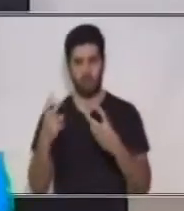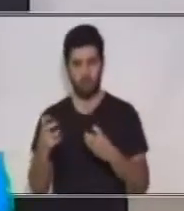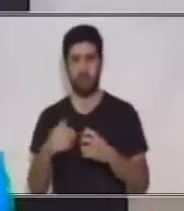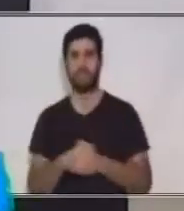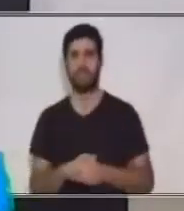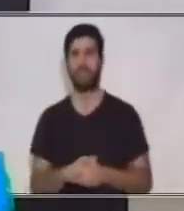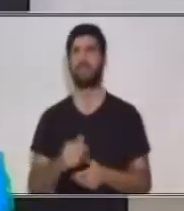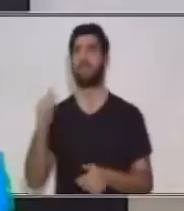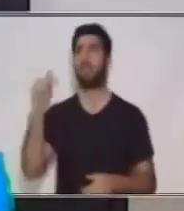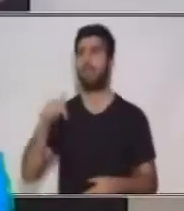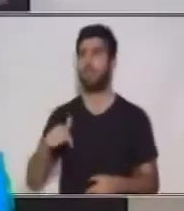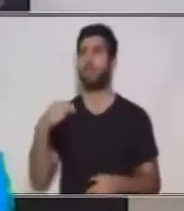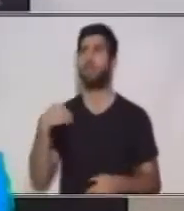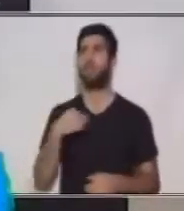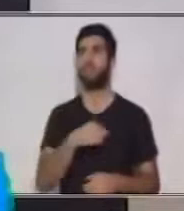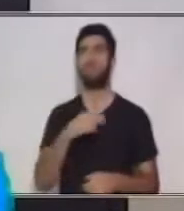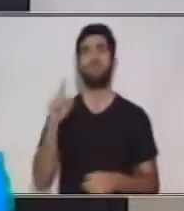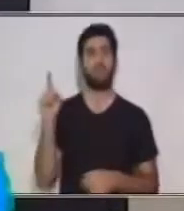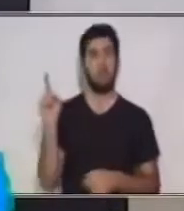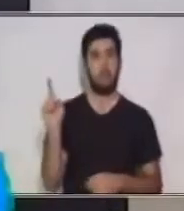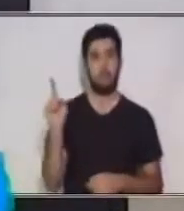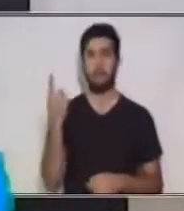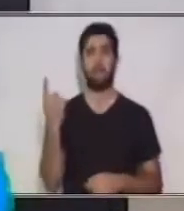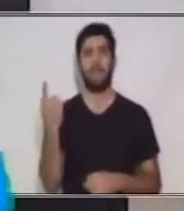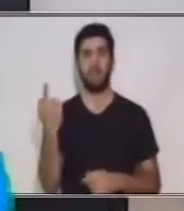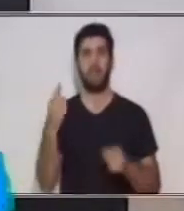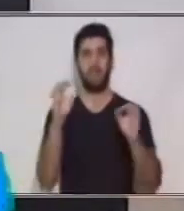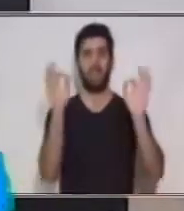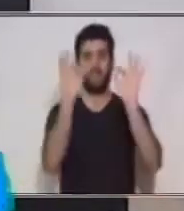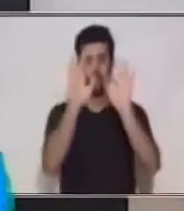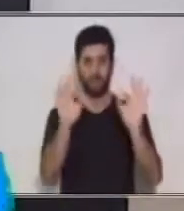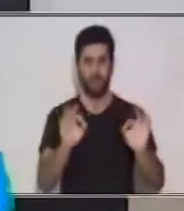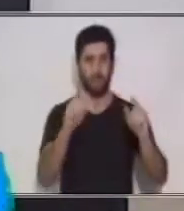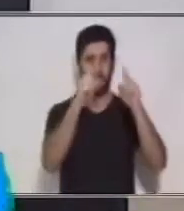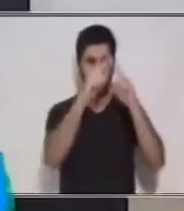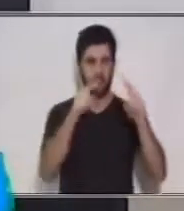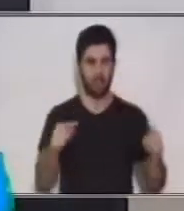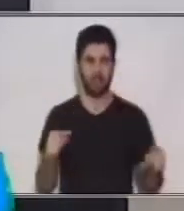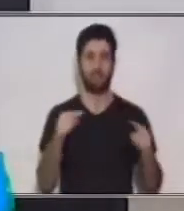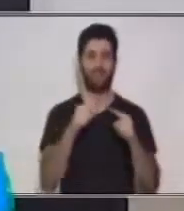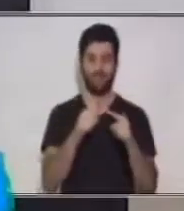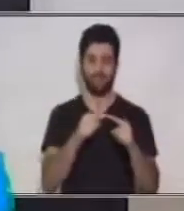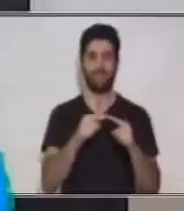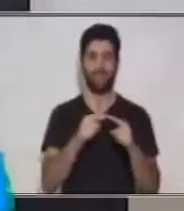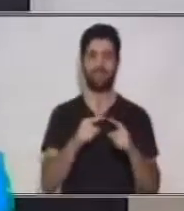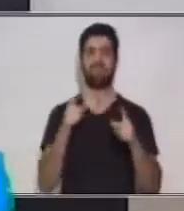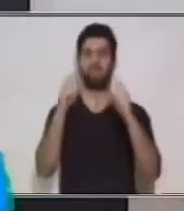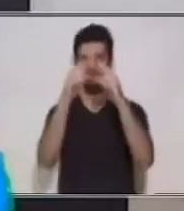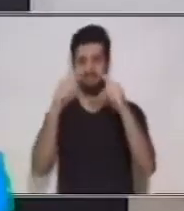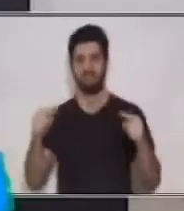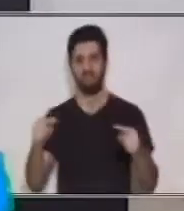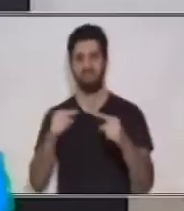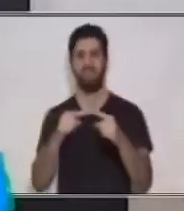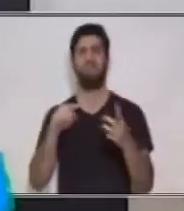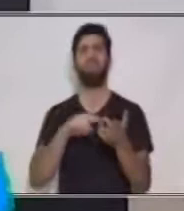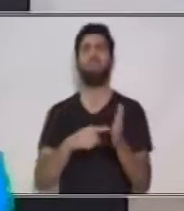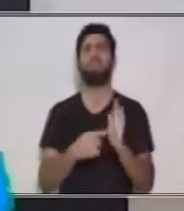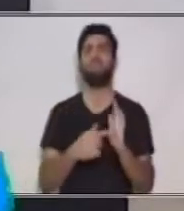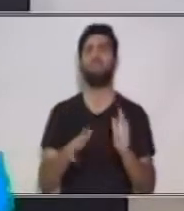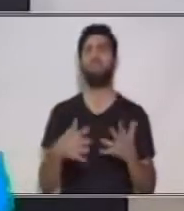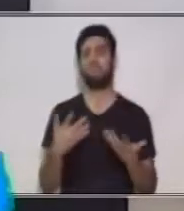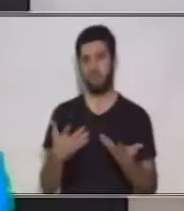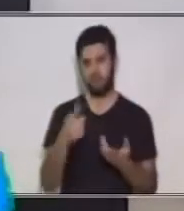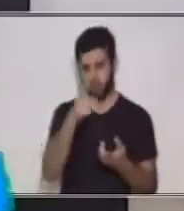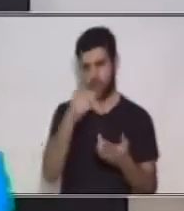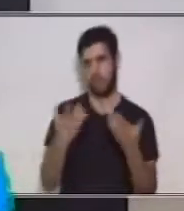en esta oportunidad vamos a hablar primero sobre las figuras geométricas de los triángulos. ¿Qué es un triángulo? Creo que para este momento